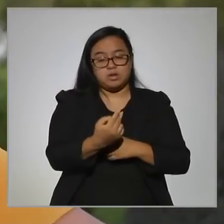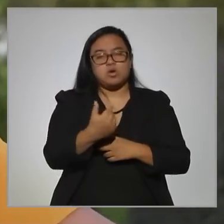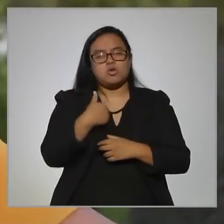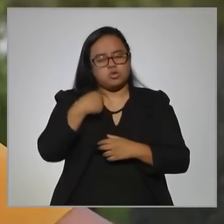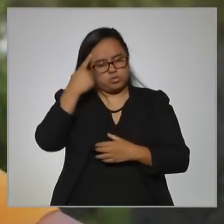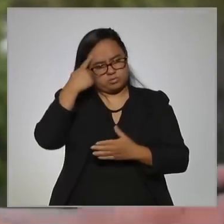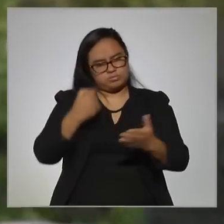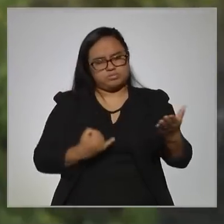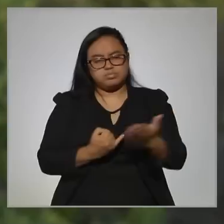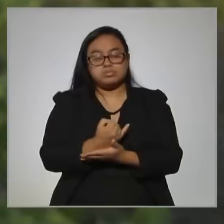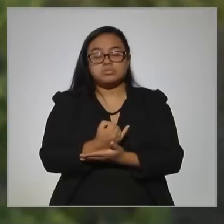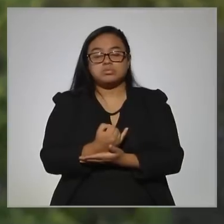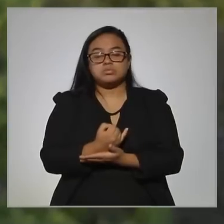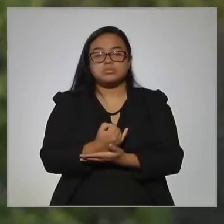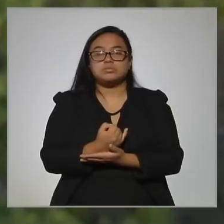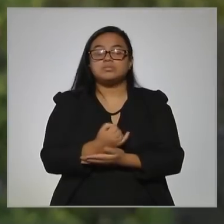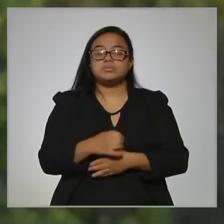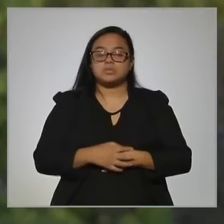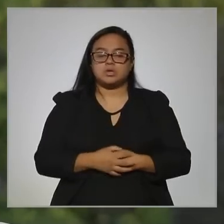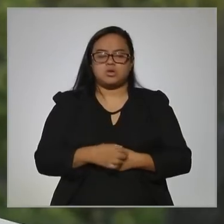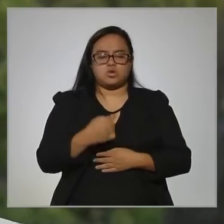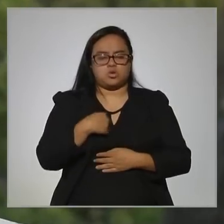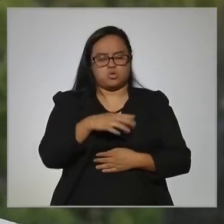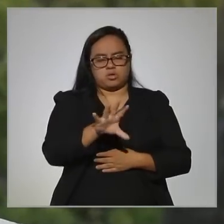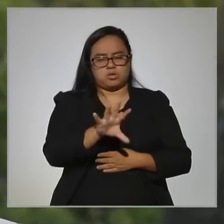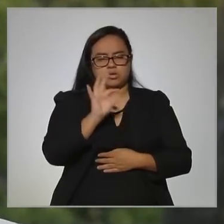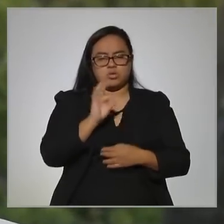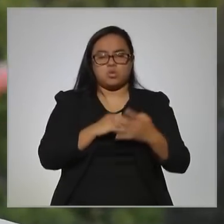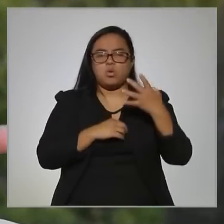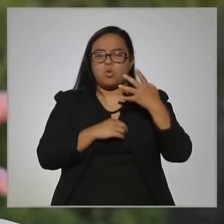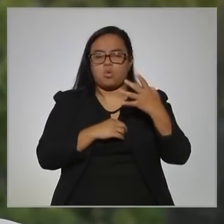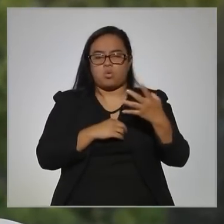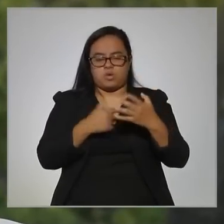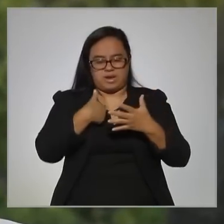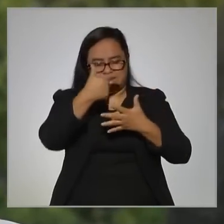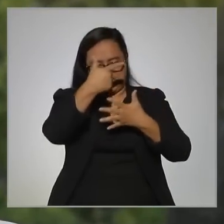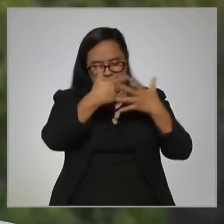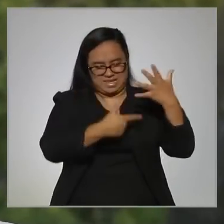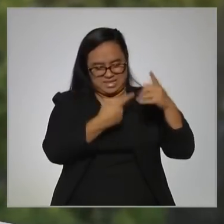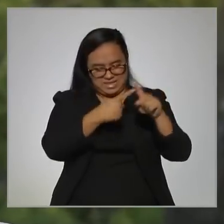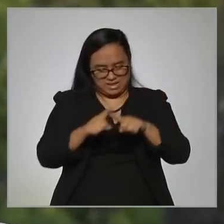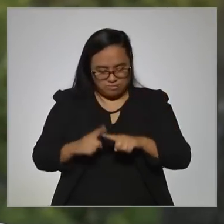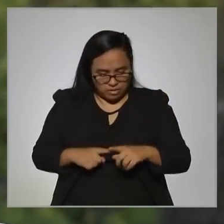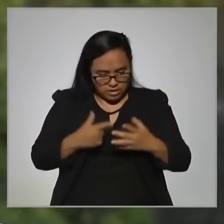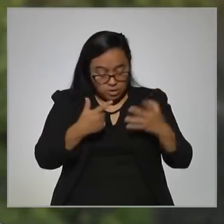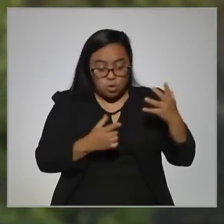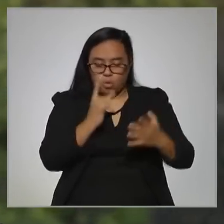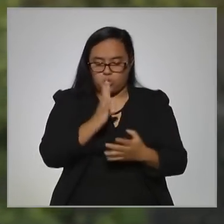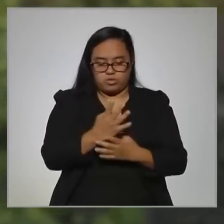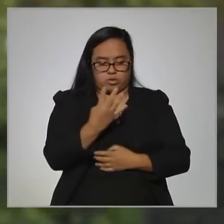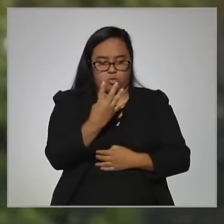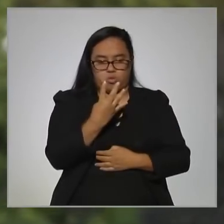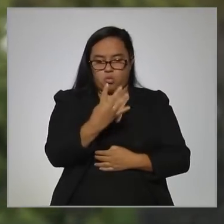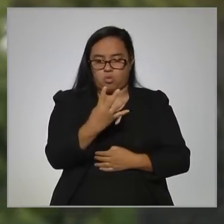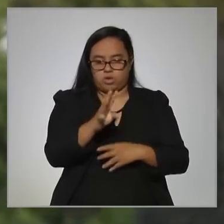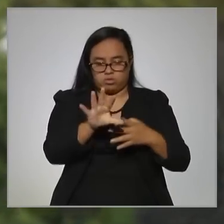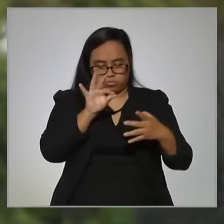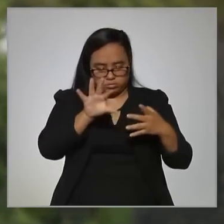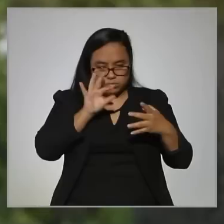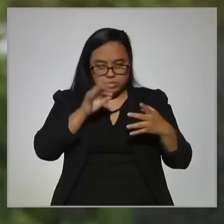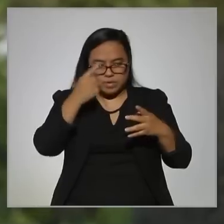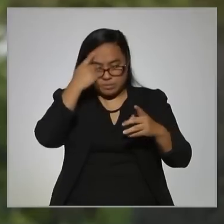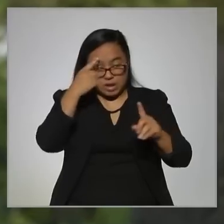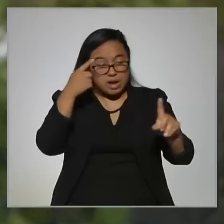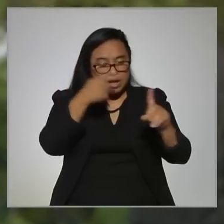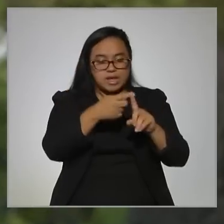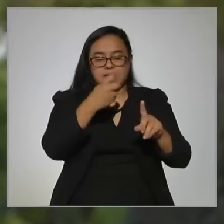decidí hacer fue nada más escoger solamente 4, o sea, hice una lista de varios y luego escogí solamente 4 en los propósitos en